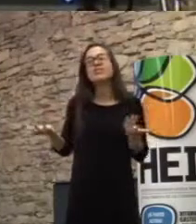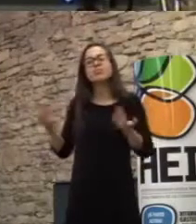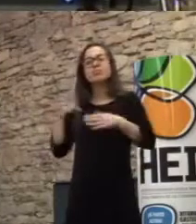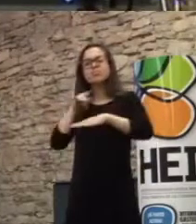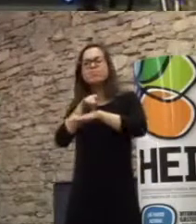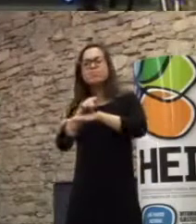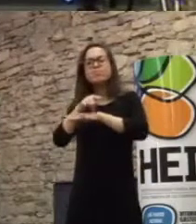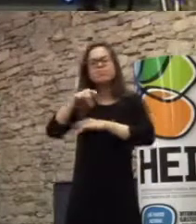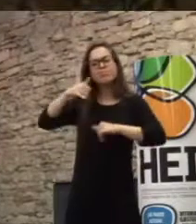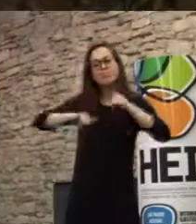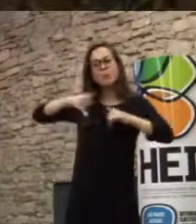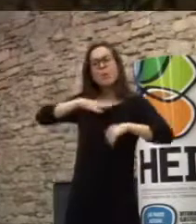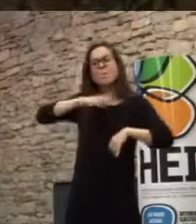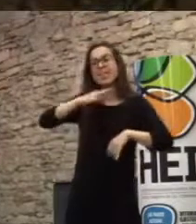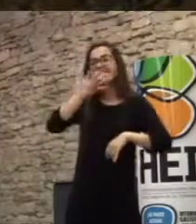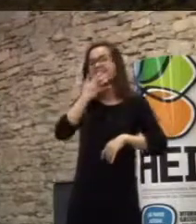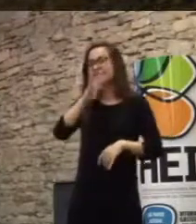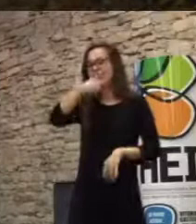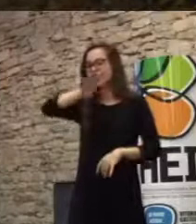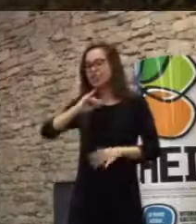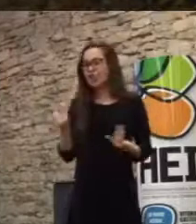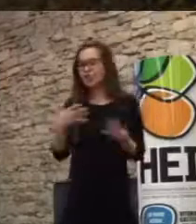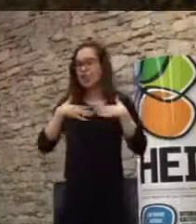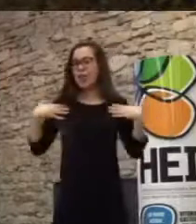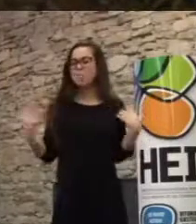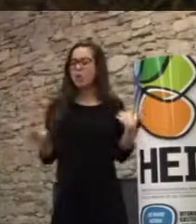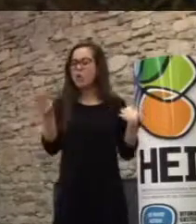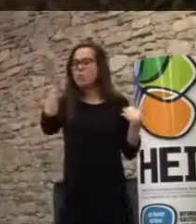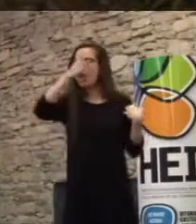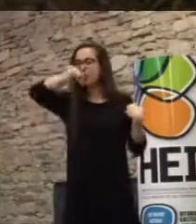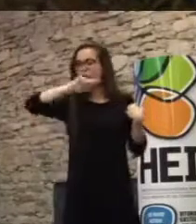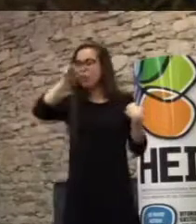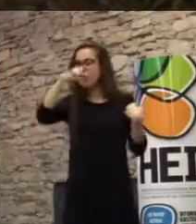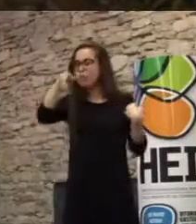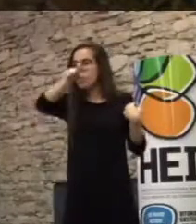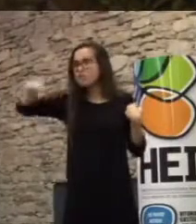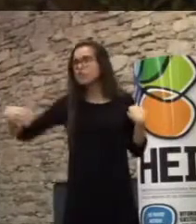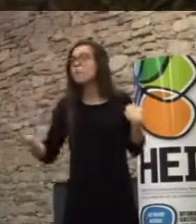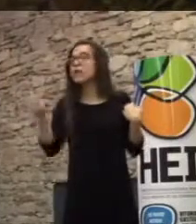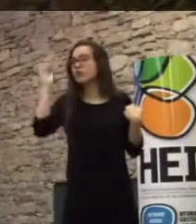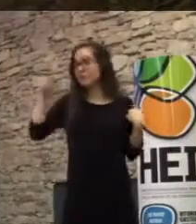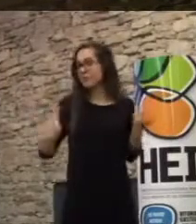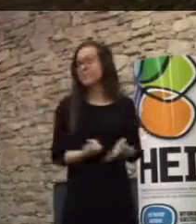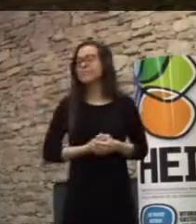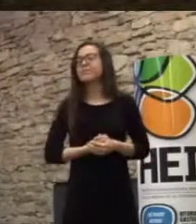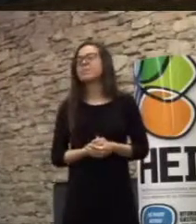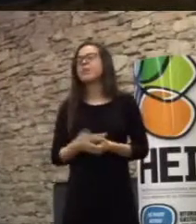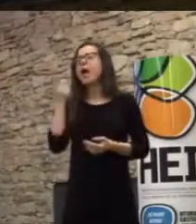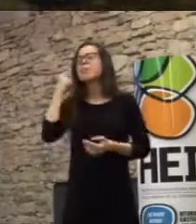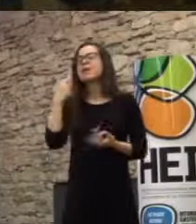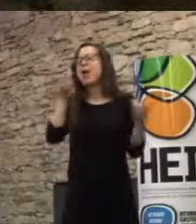dependiendo de qué emoción esté sintiendo a la gente vamos a tener los resultados o vamos a tener otros resultados vamos a ver un poquito sobre